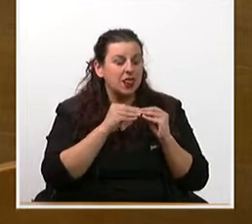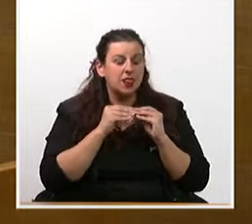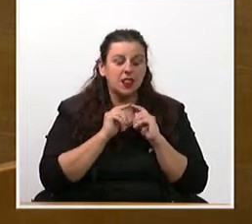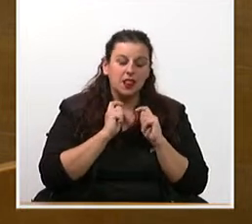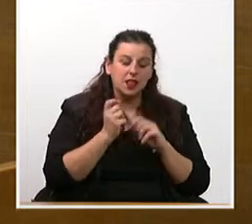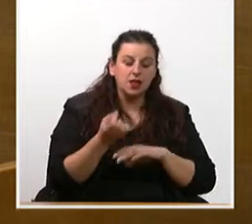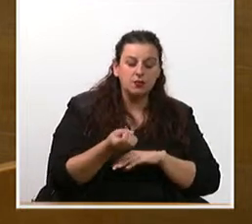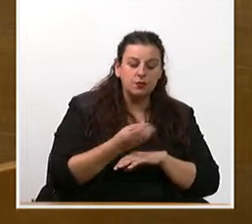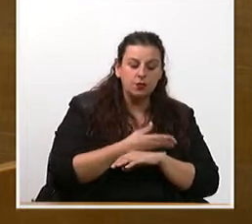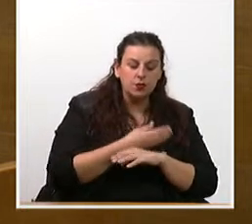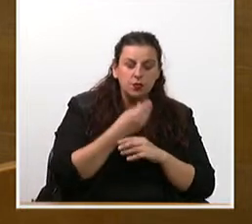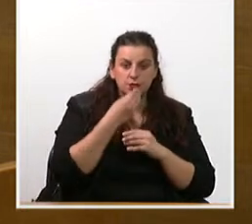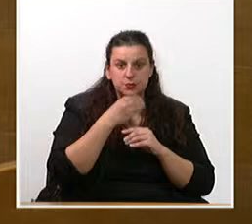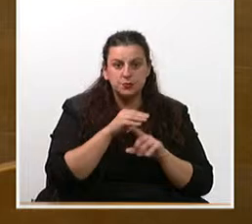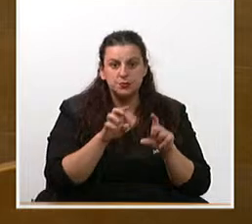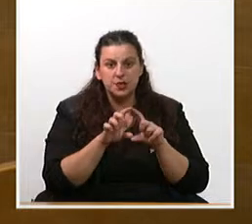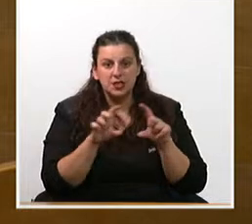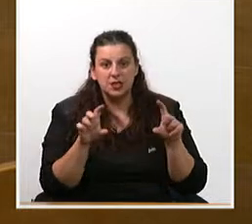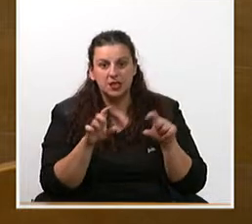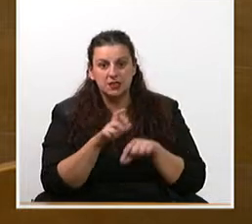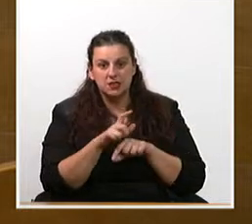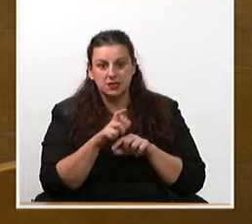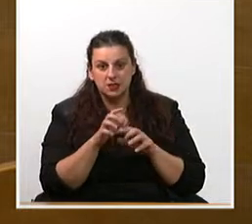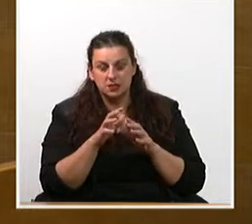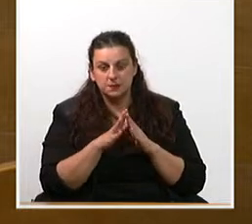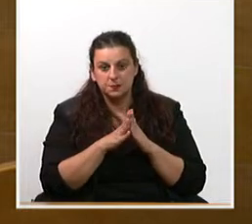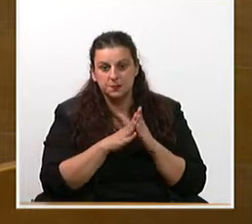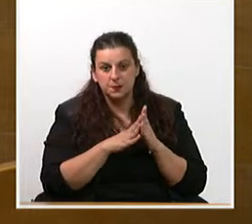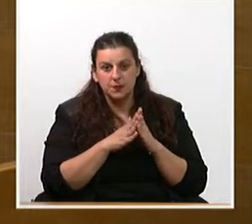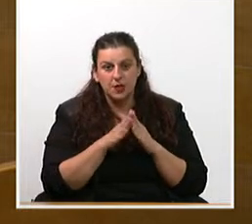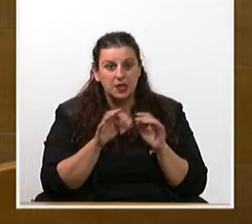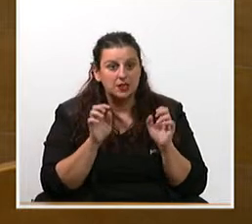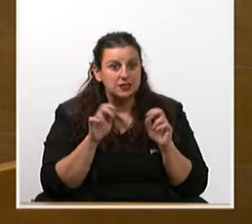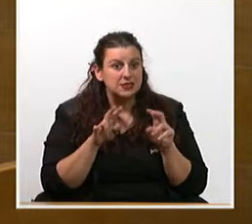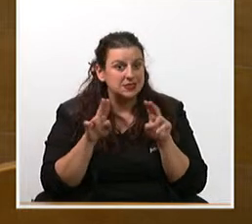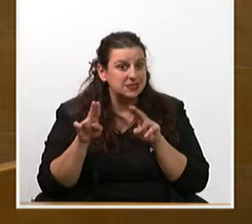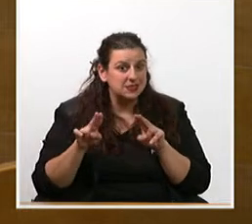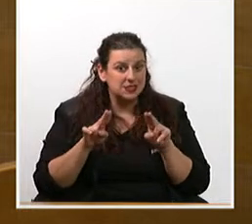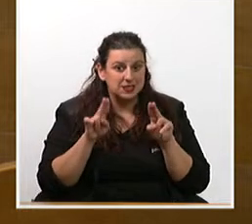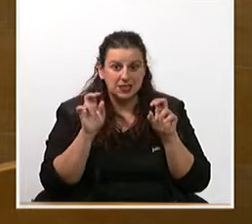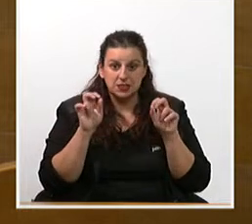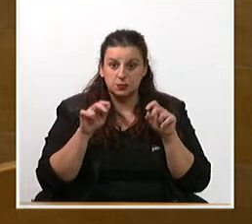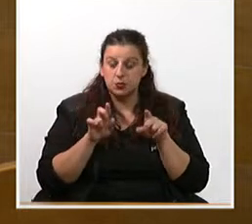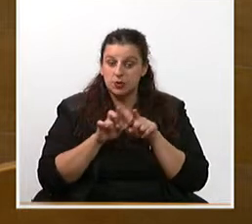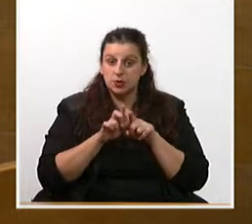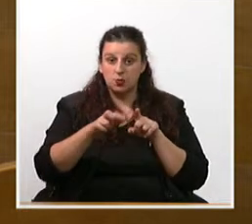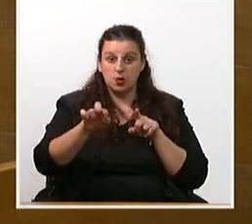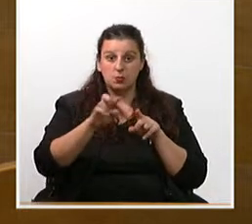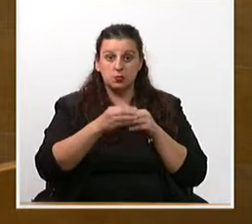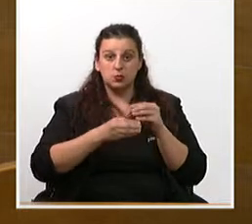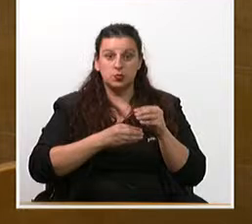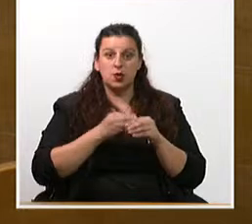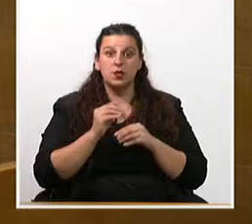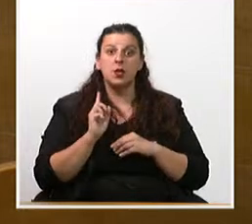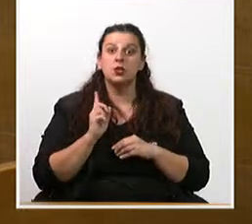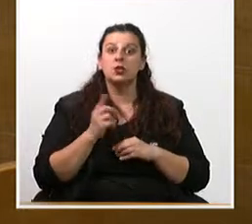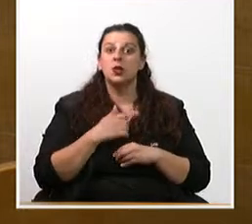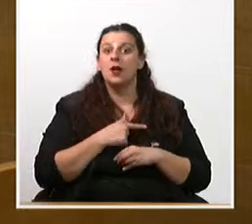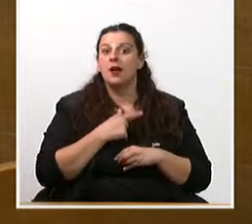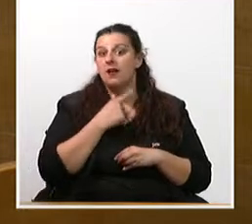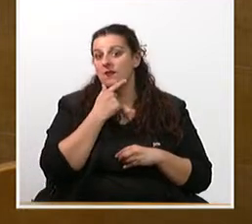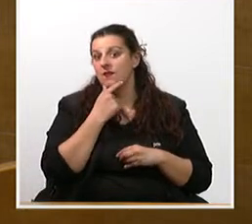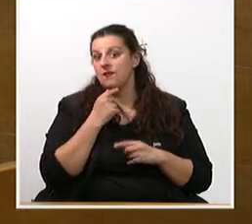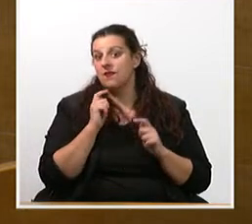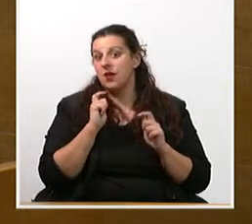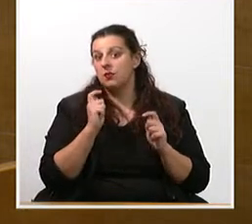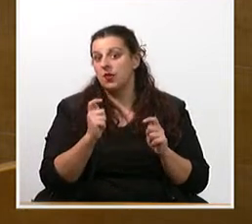fondos delegados a las entidades vocales sin ningún tipo de sectarismo como hicieron ustedes que solo han querido favorecer a los